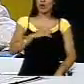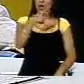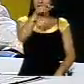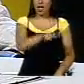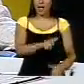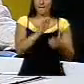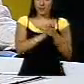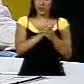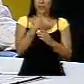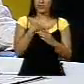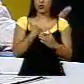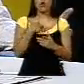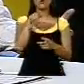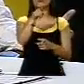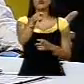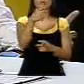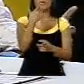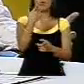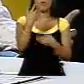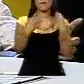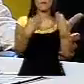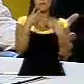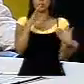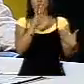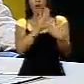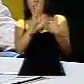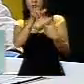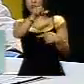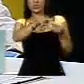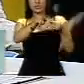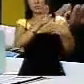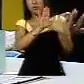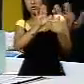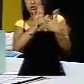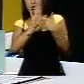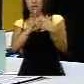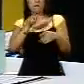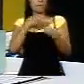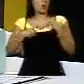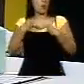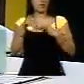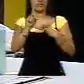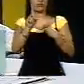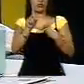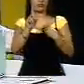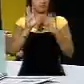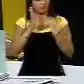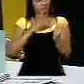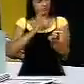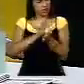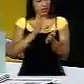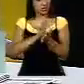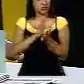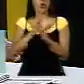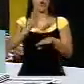los hierros, porque esa es una revolucionaria a carta cabal. Vamos a ver sus declaraciones.